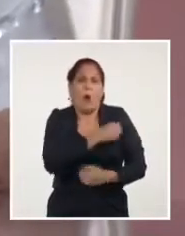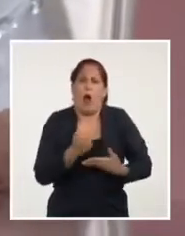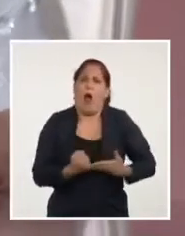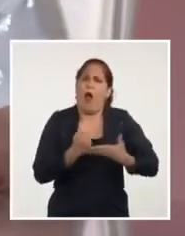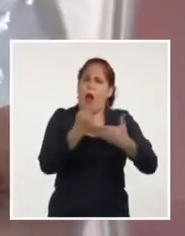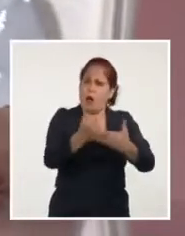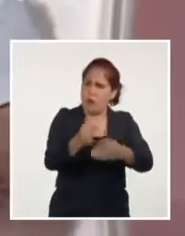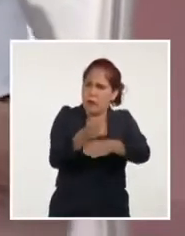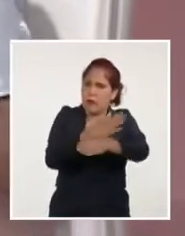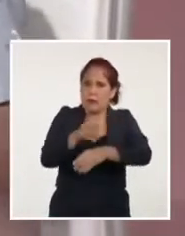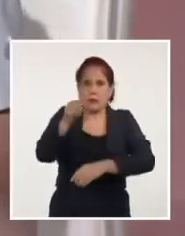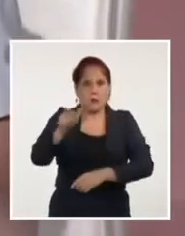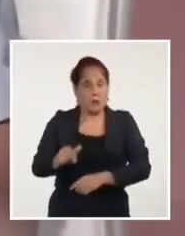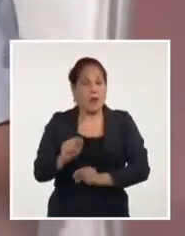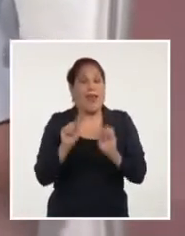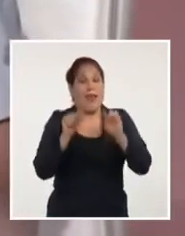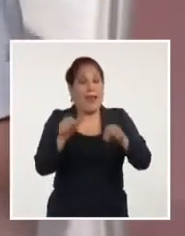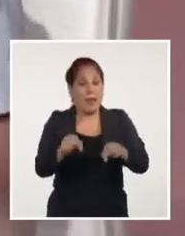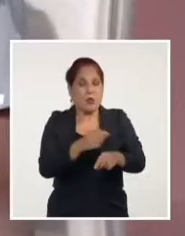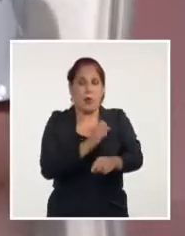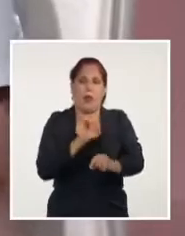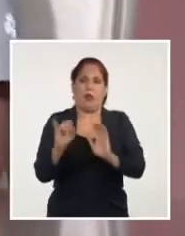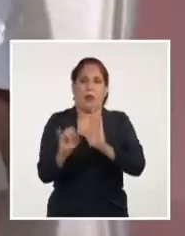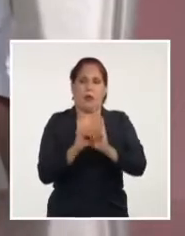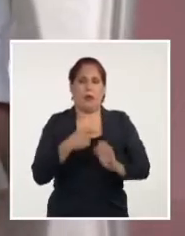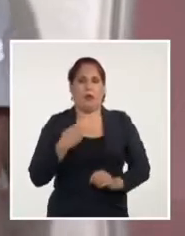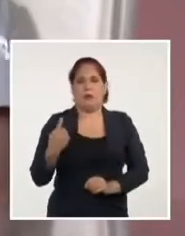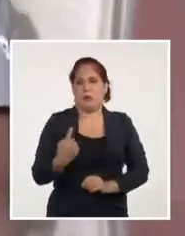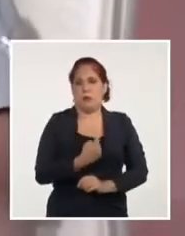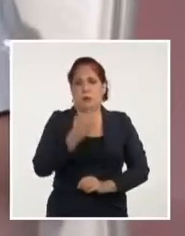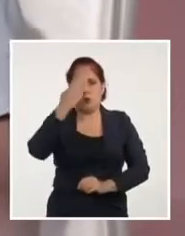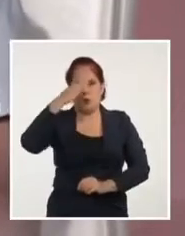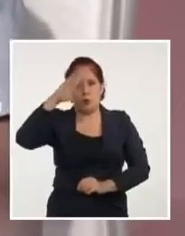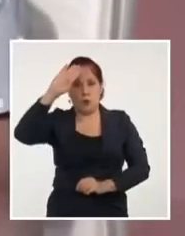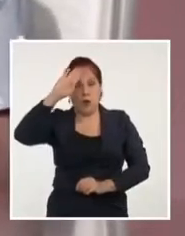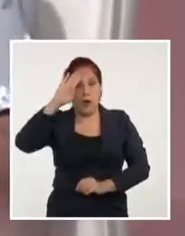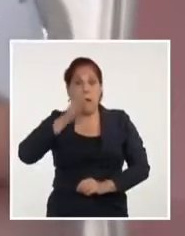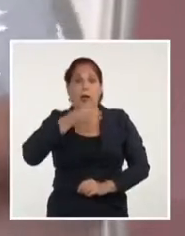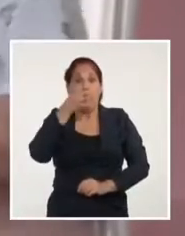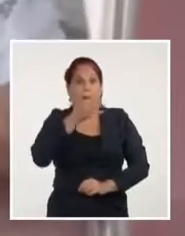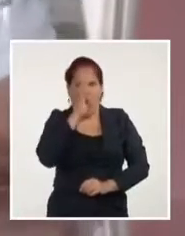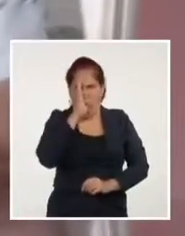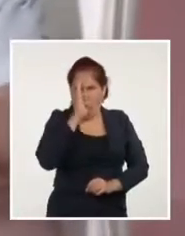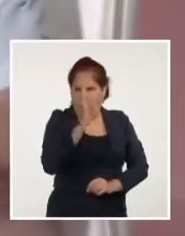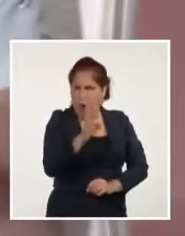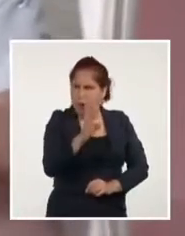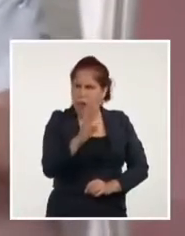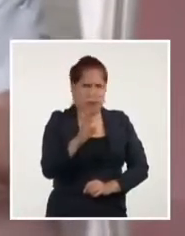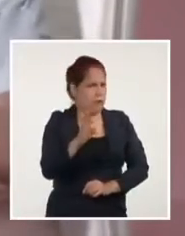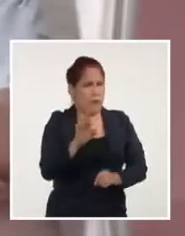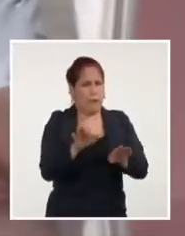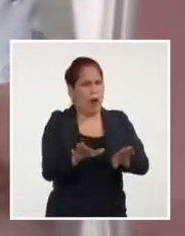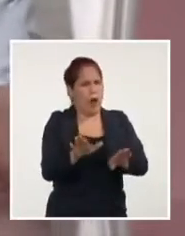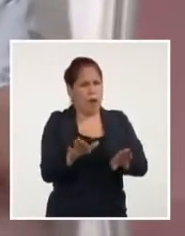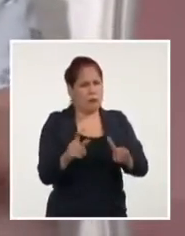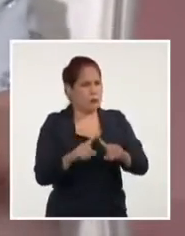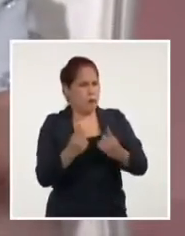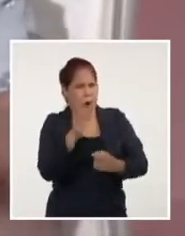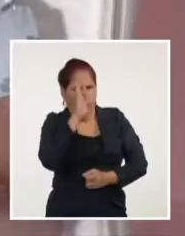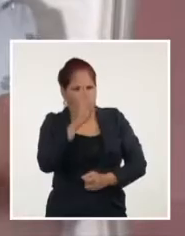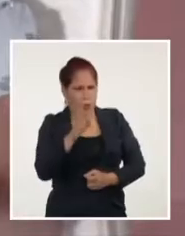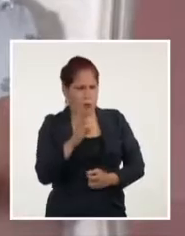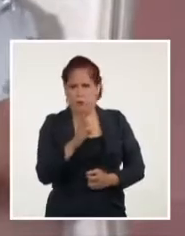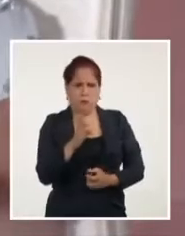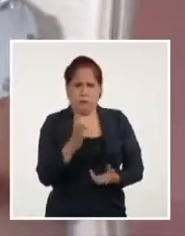seres que tenemos que eso es parte de nuestra identidad. Entonces, ante el discurso del odio hay que frenar, hay que